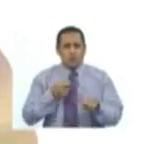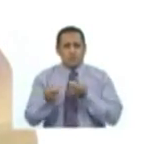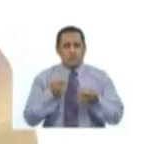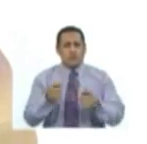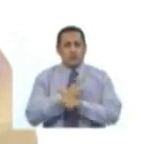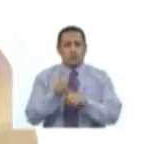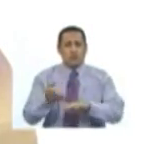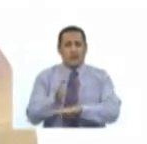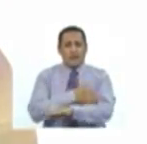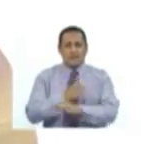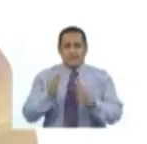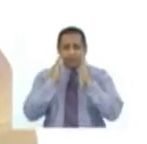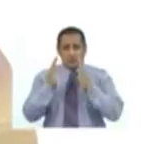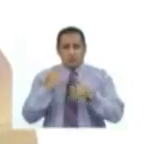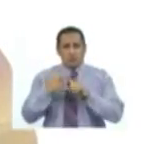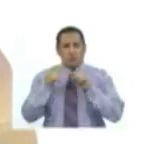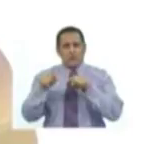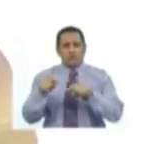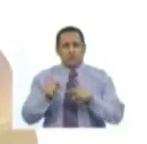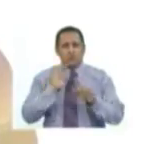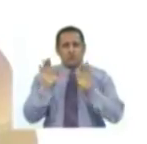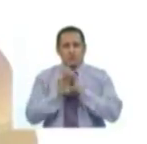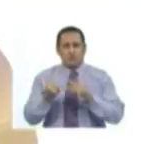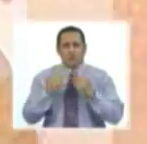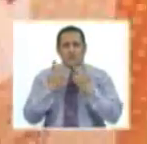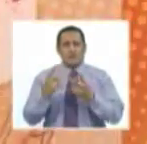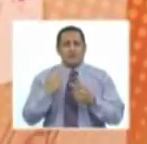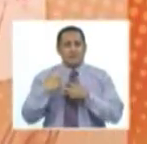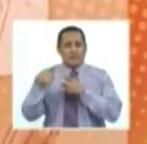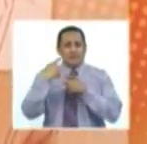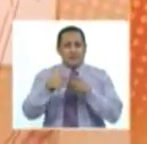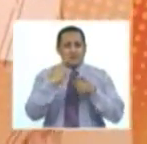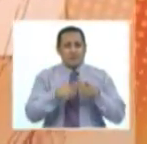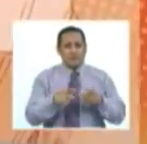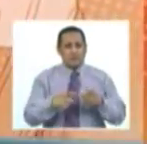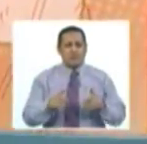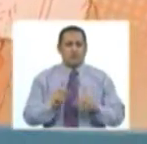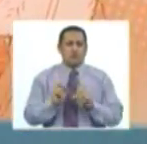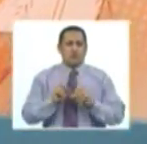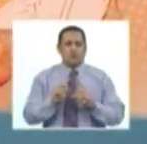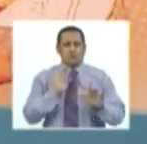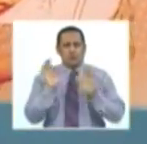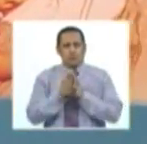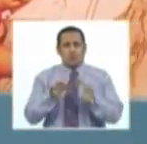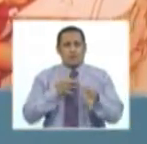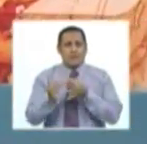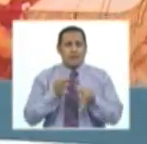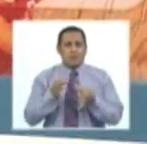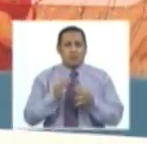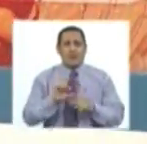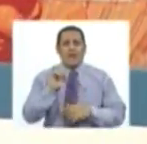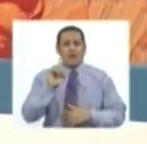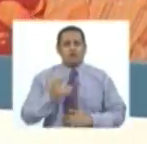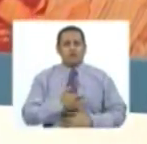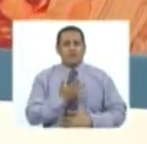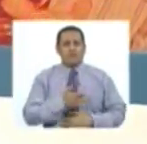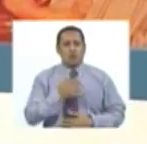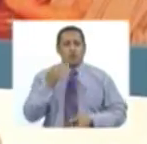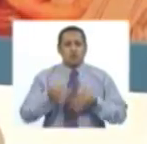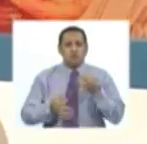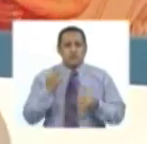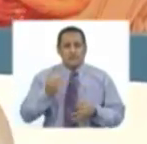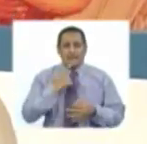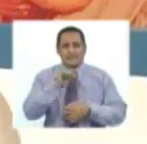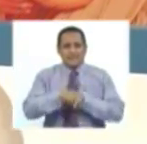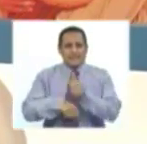ser previamente escuchado. Por ese lado, entonces, puede llegar a ser muy instintivo, ¿no? No, hay un sentido de justicia que